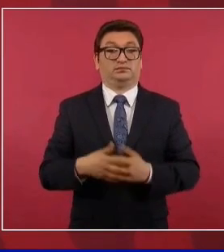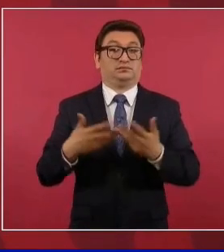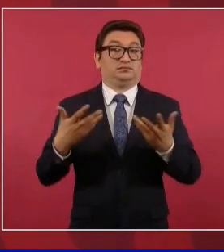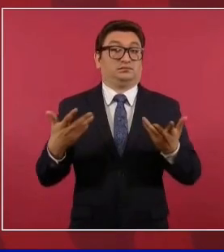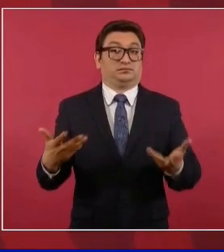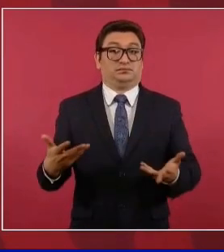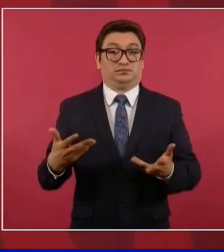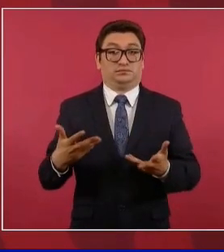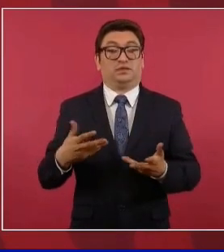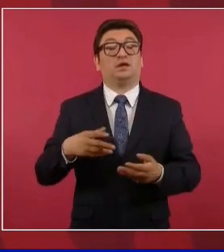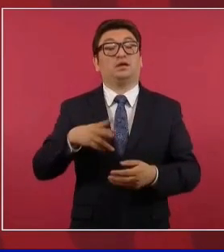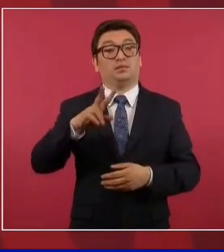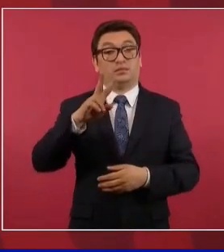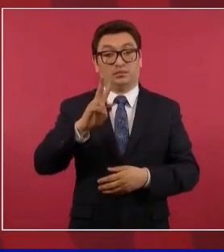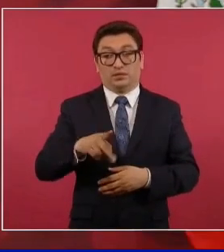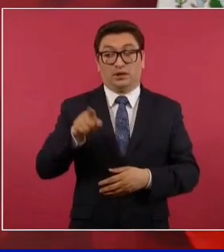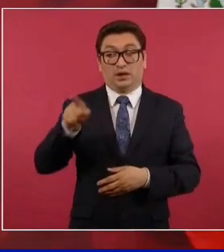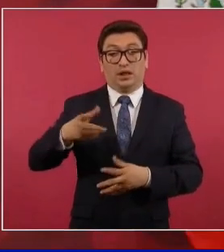crímenes demostrados,